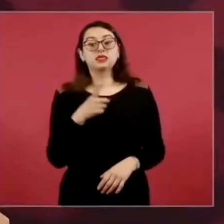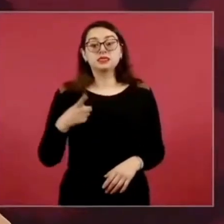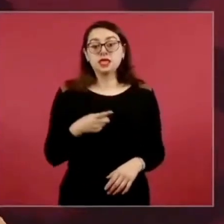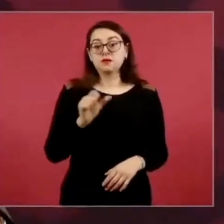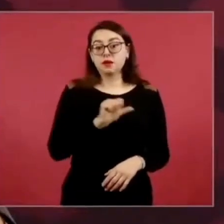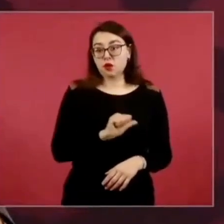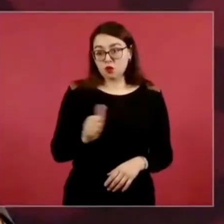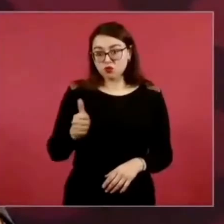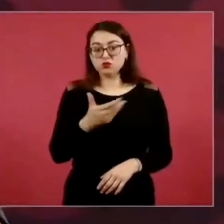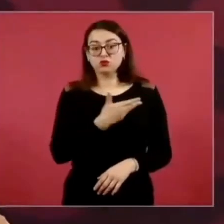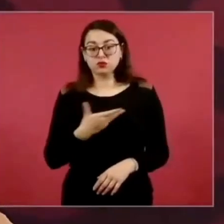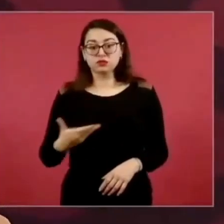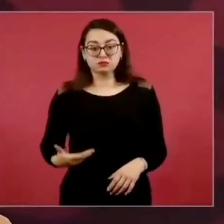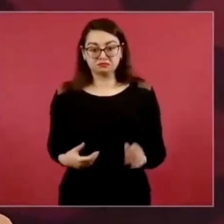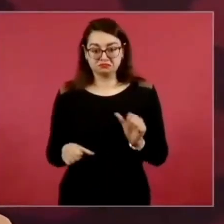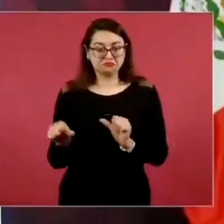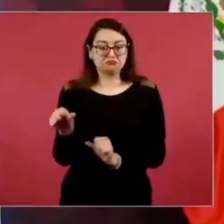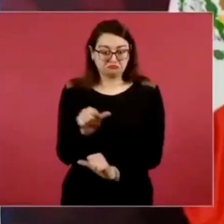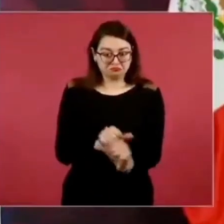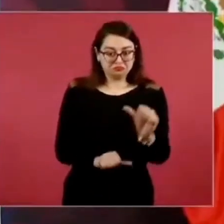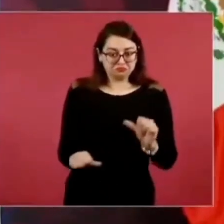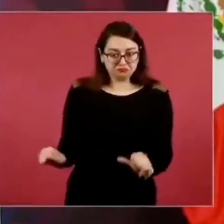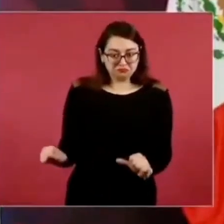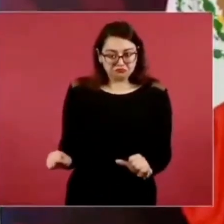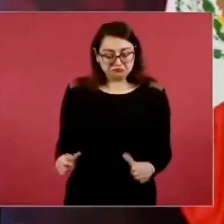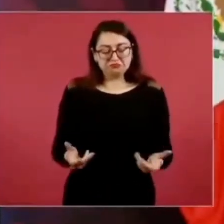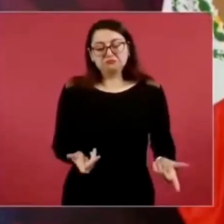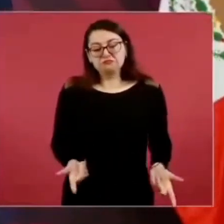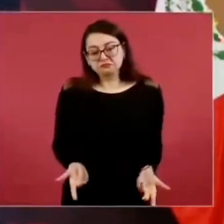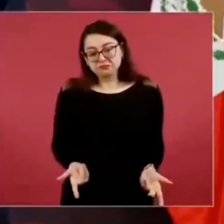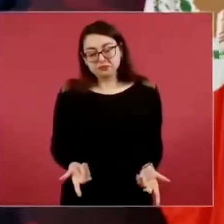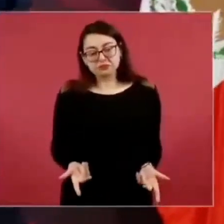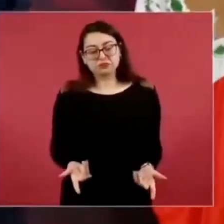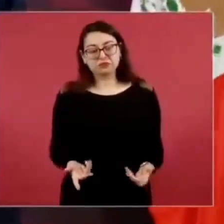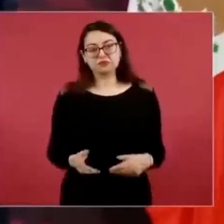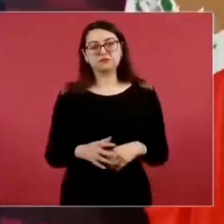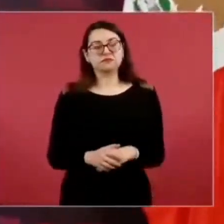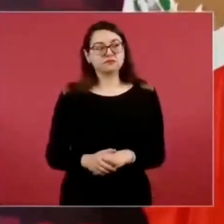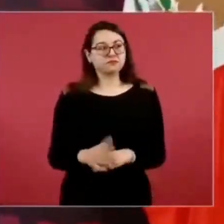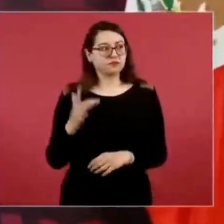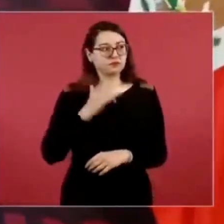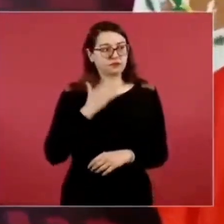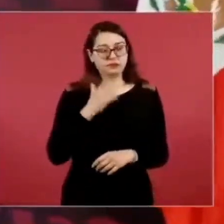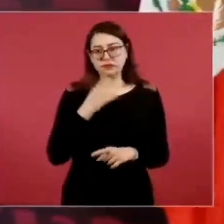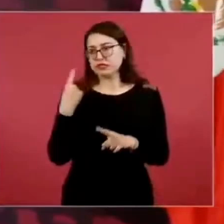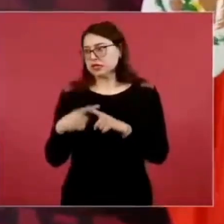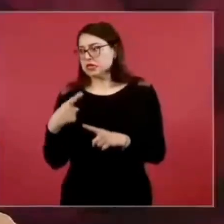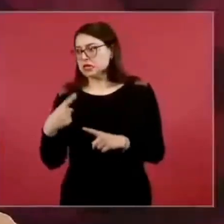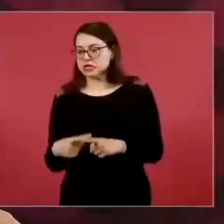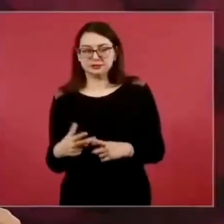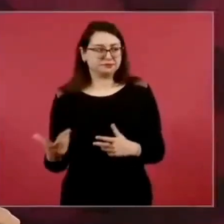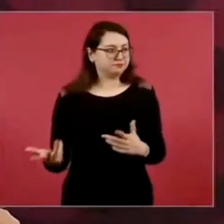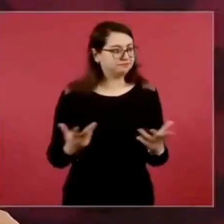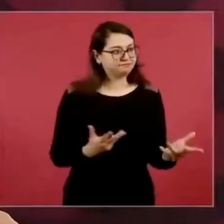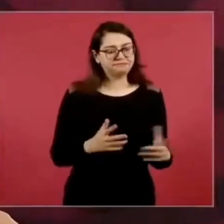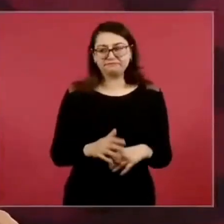posibilidades. Una era el general Mújica,